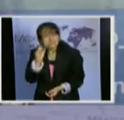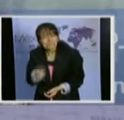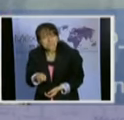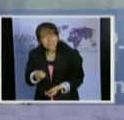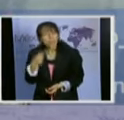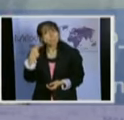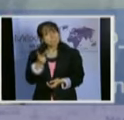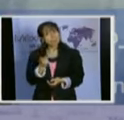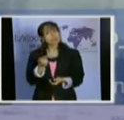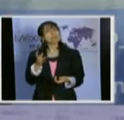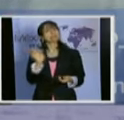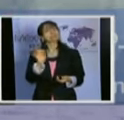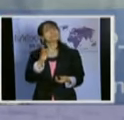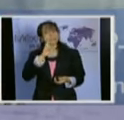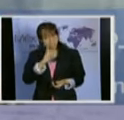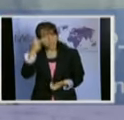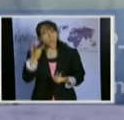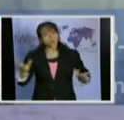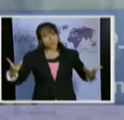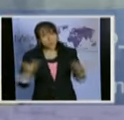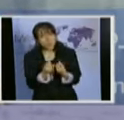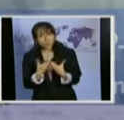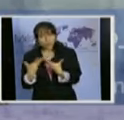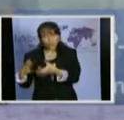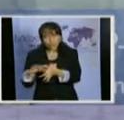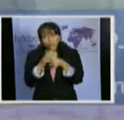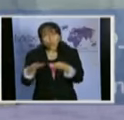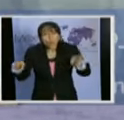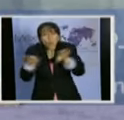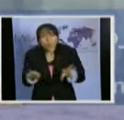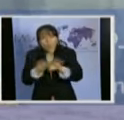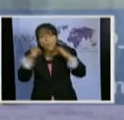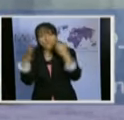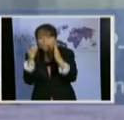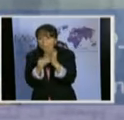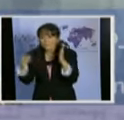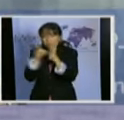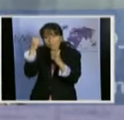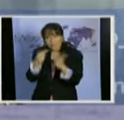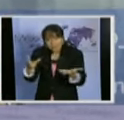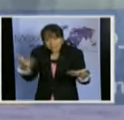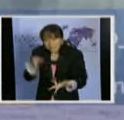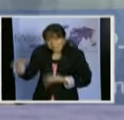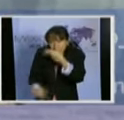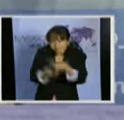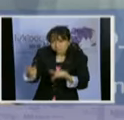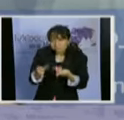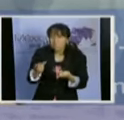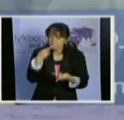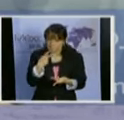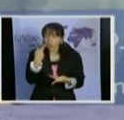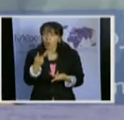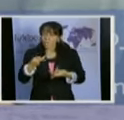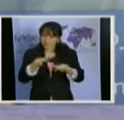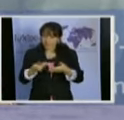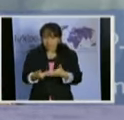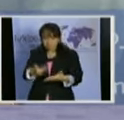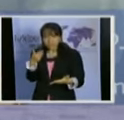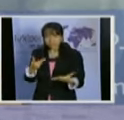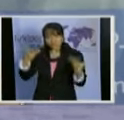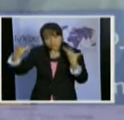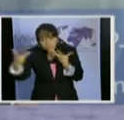juntos? Si se identifica muy bien la metodología, los formatos de trabajo. Pero en fin, hemos aprendido durante estos años